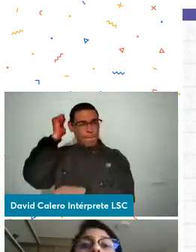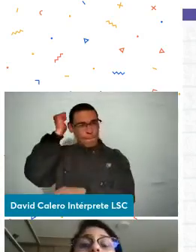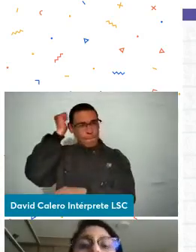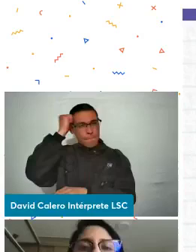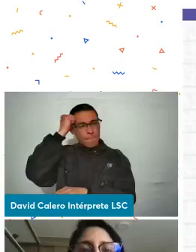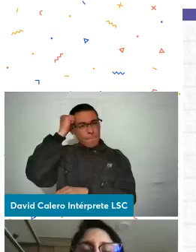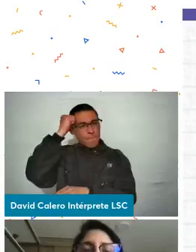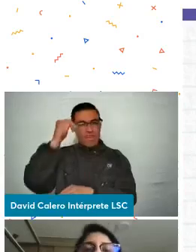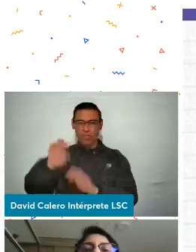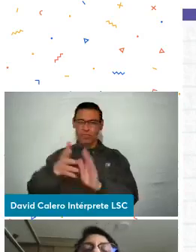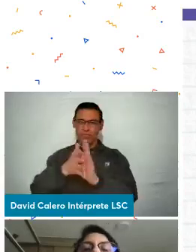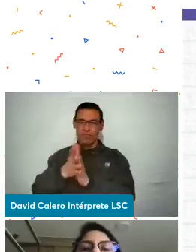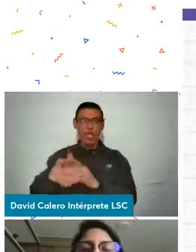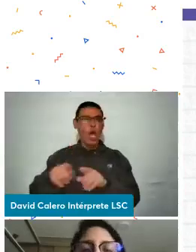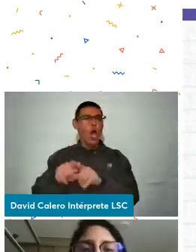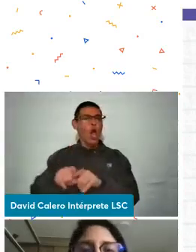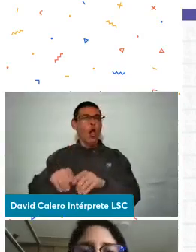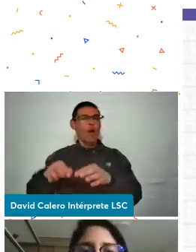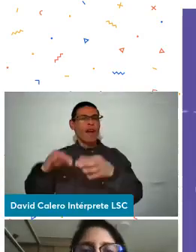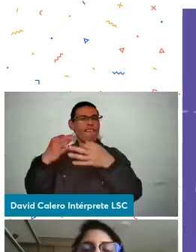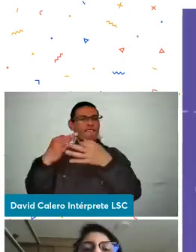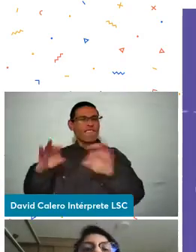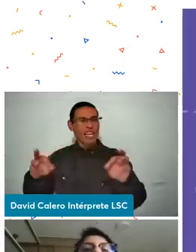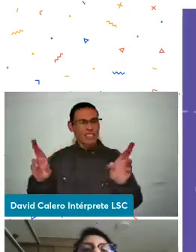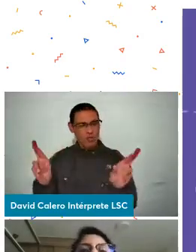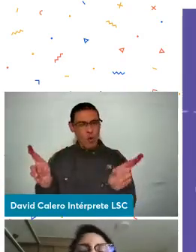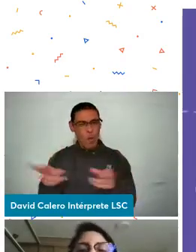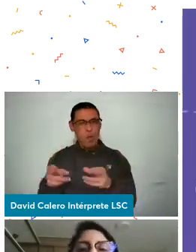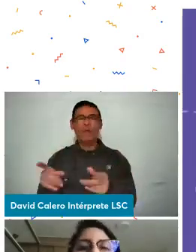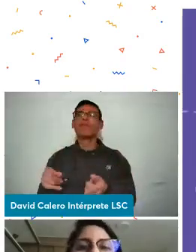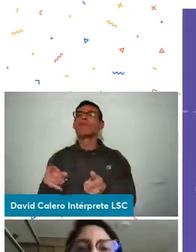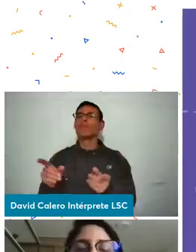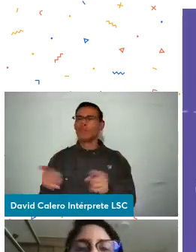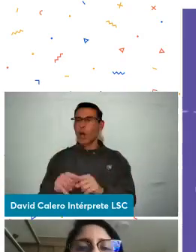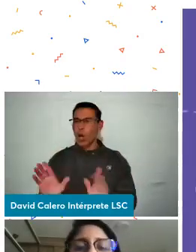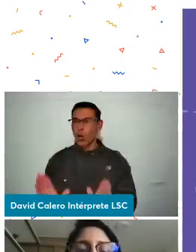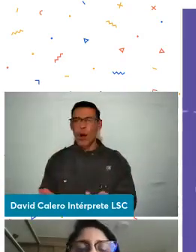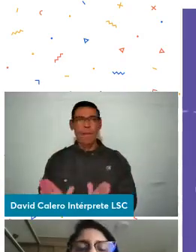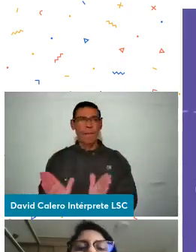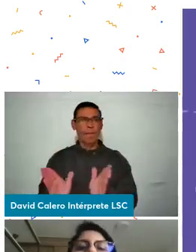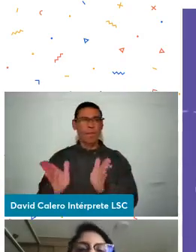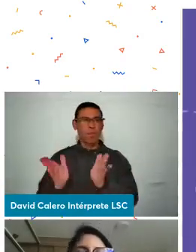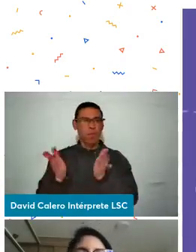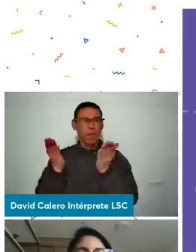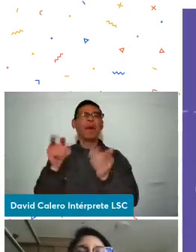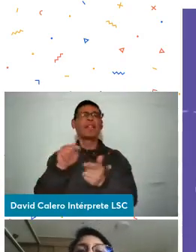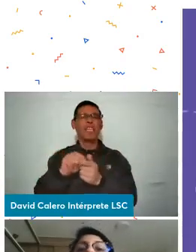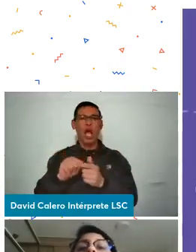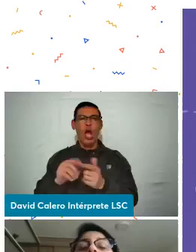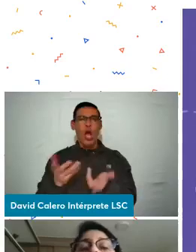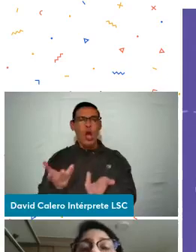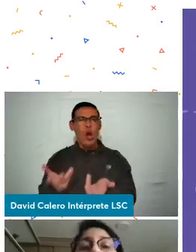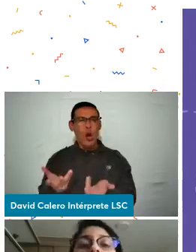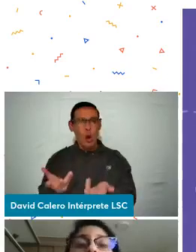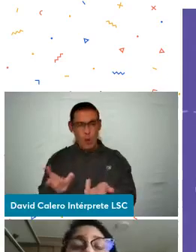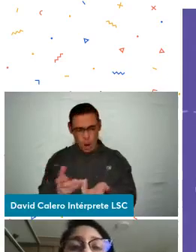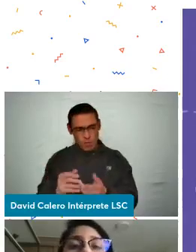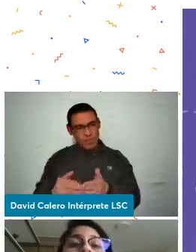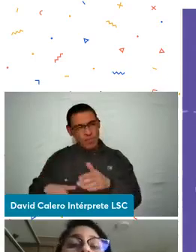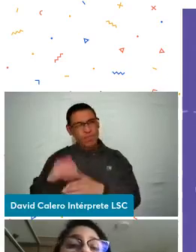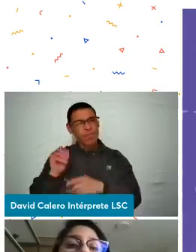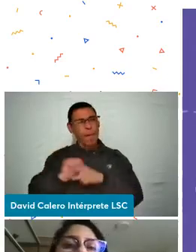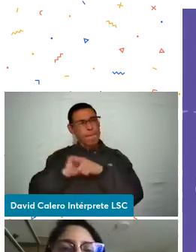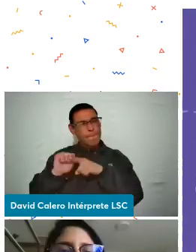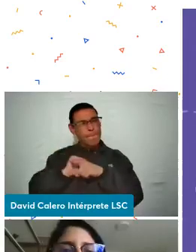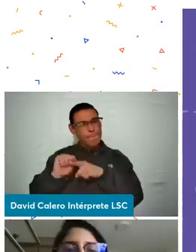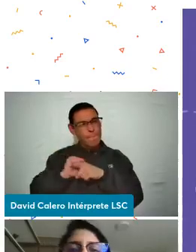frase motivadora que nos invite a todos a promover estas prácticas inclusivas por medio del uso